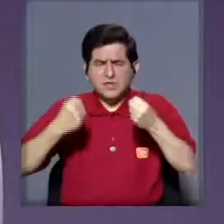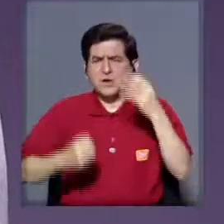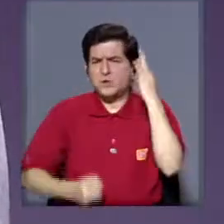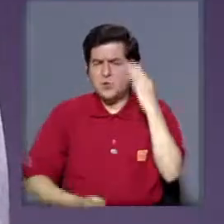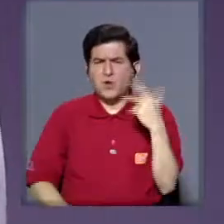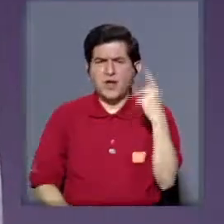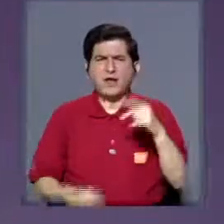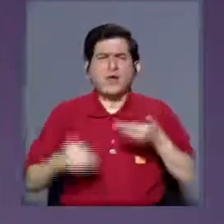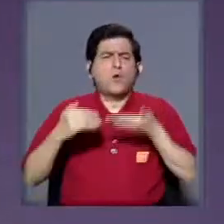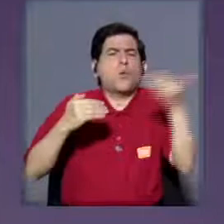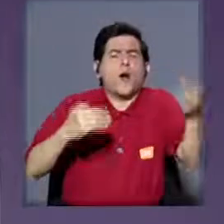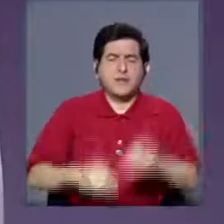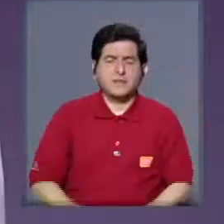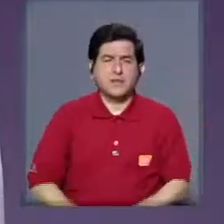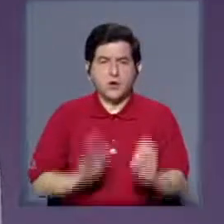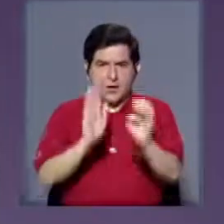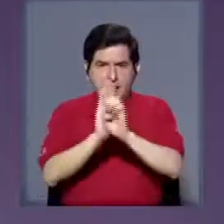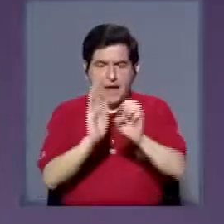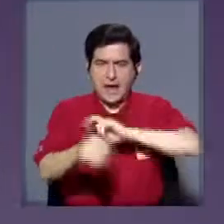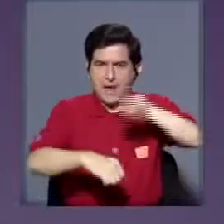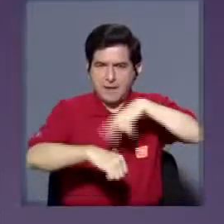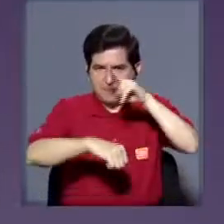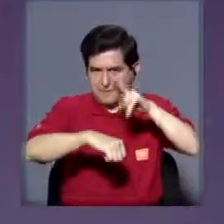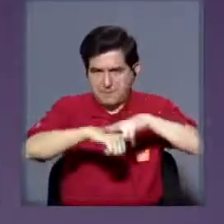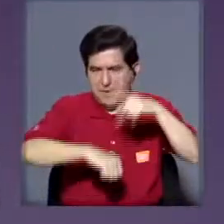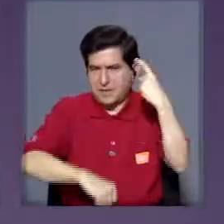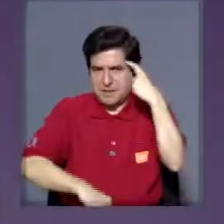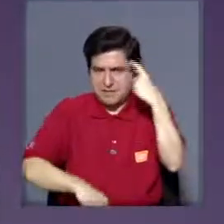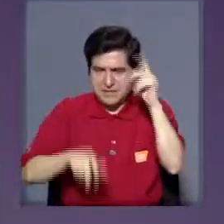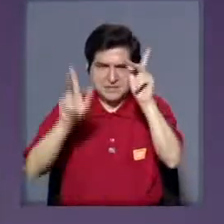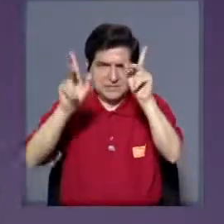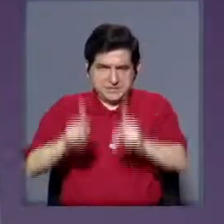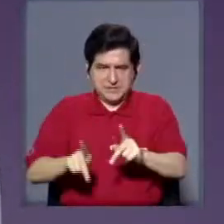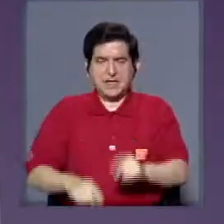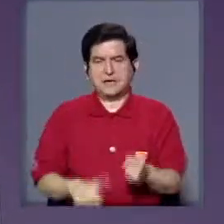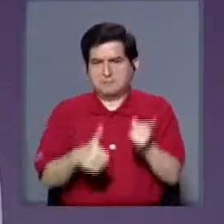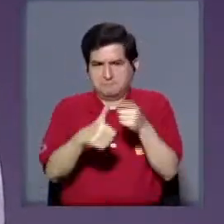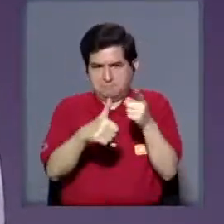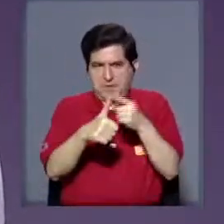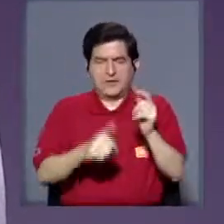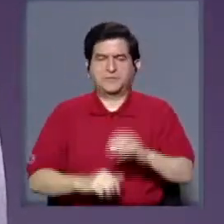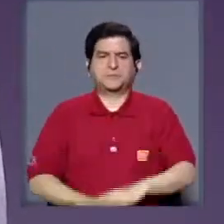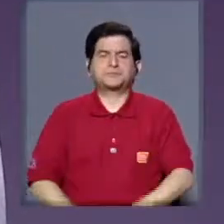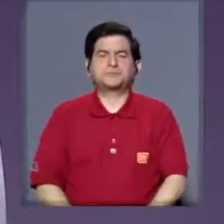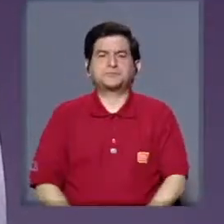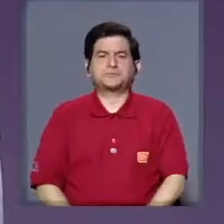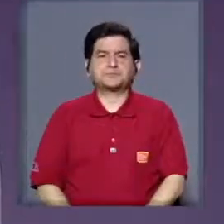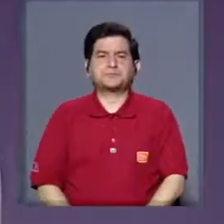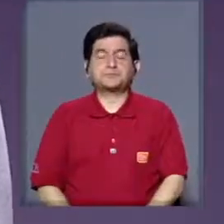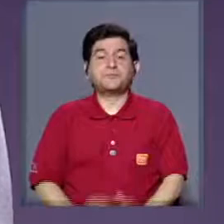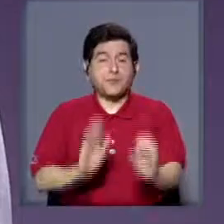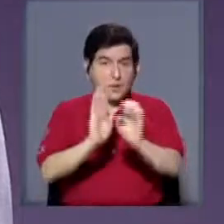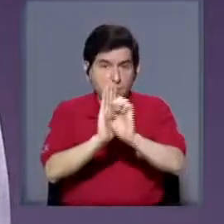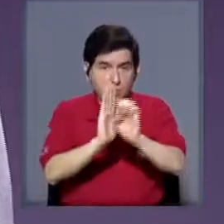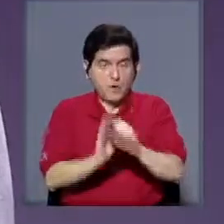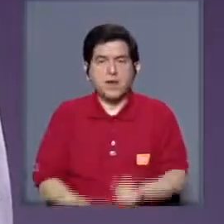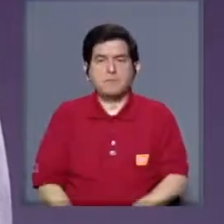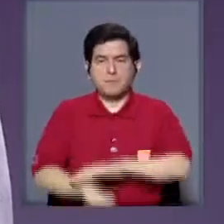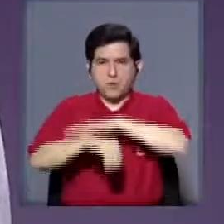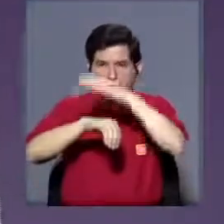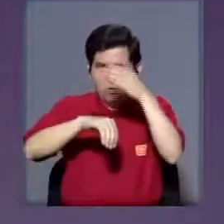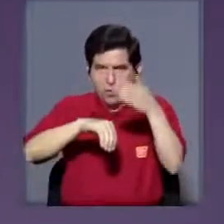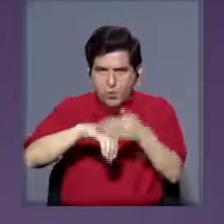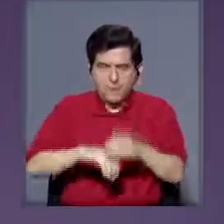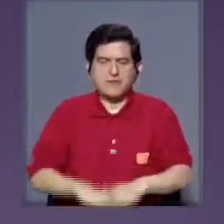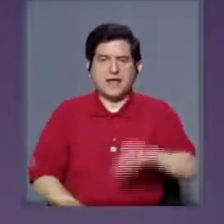digamos el ejemplo más común el que la gente asocia digamos primero es cuando por ejemplo un embarazo ectópico